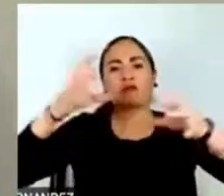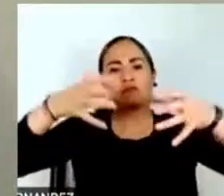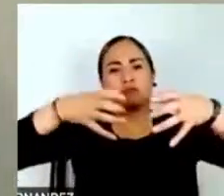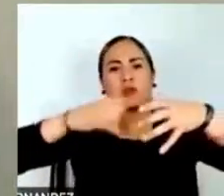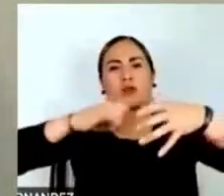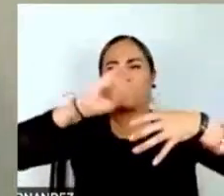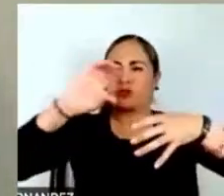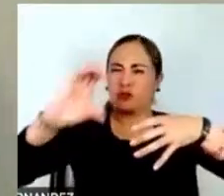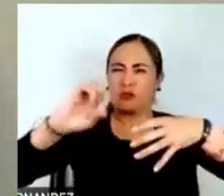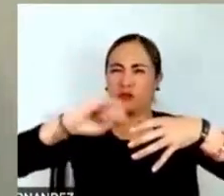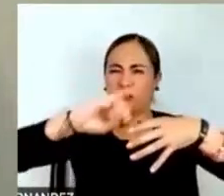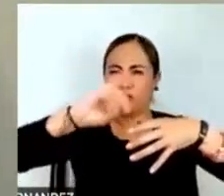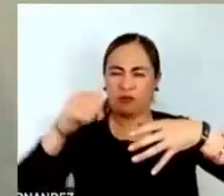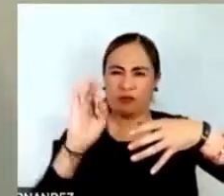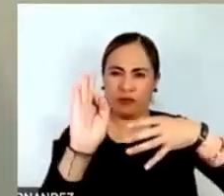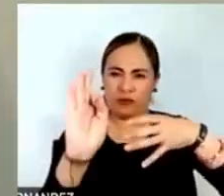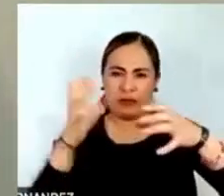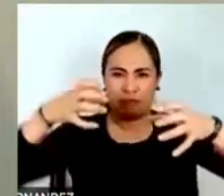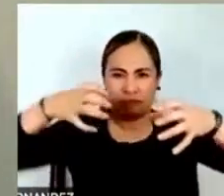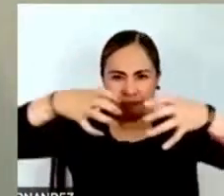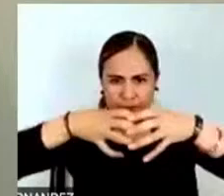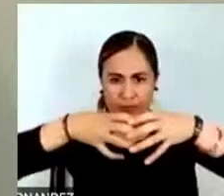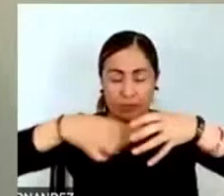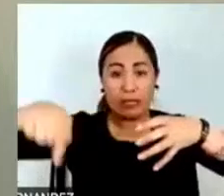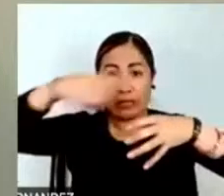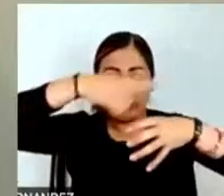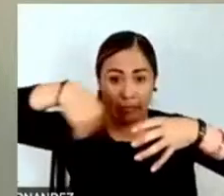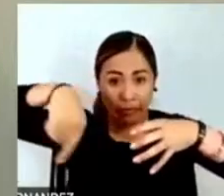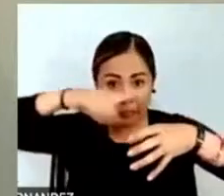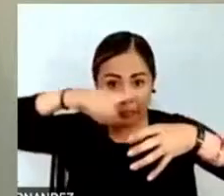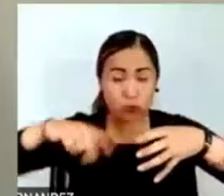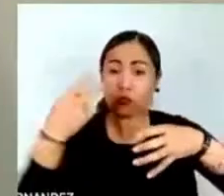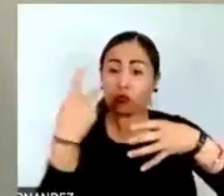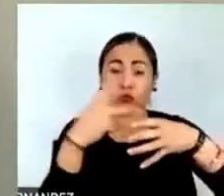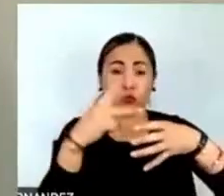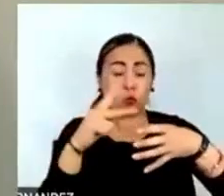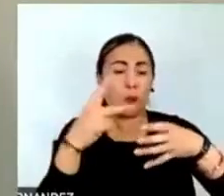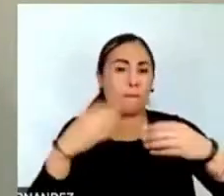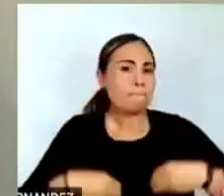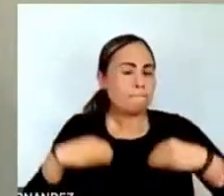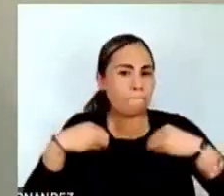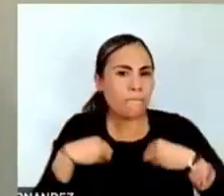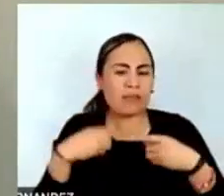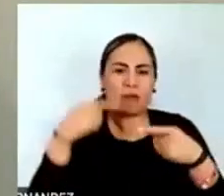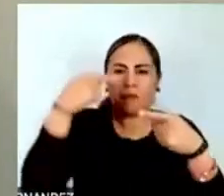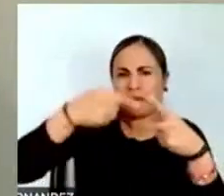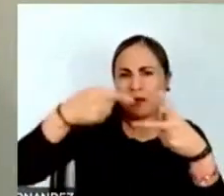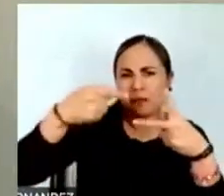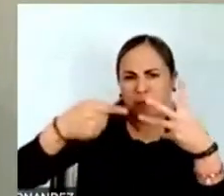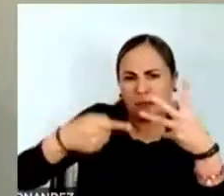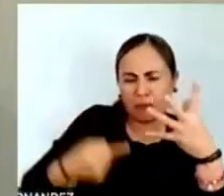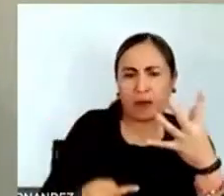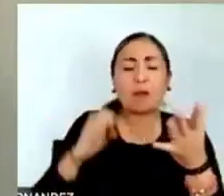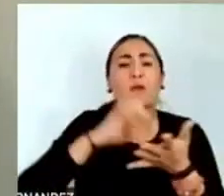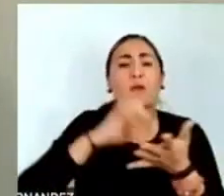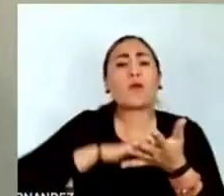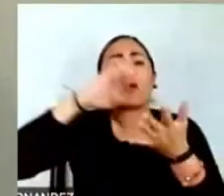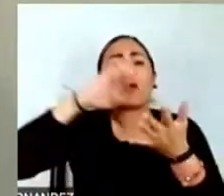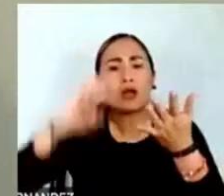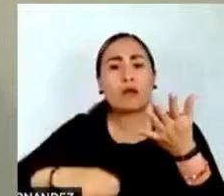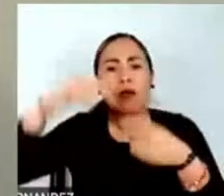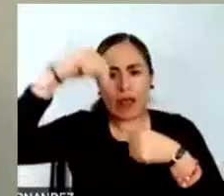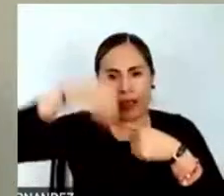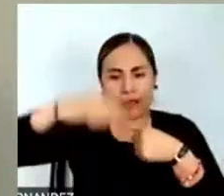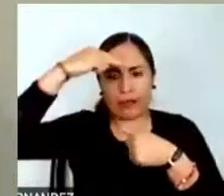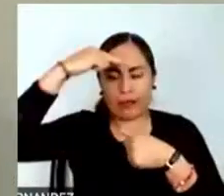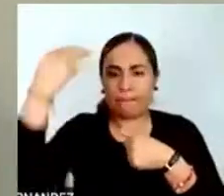ven acotados en múltiples esferas de su vida. Por señalar un ejemplo, en nuestro país, las personas